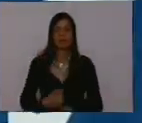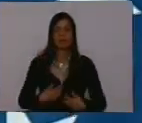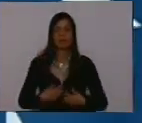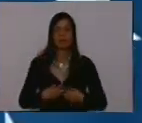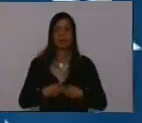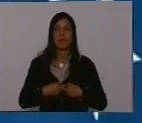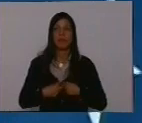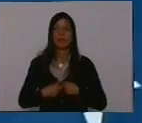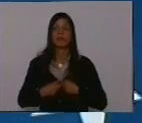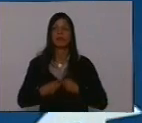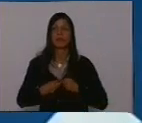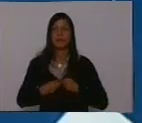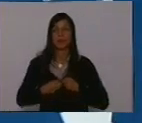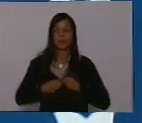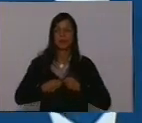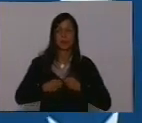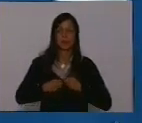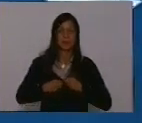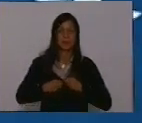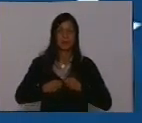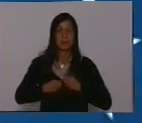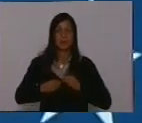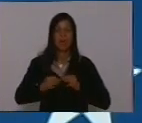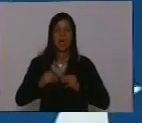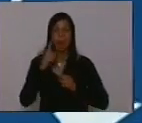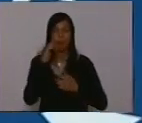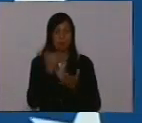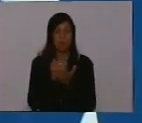Esa lección de la historia